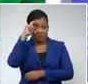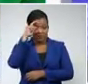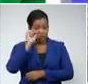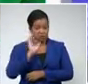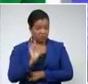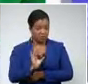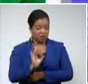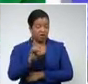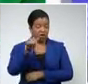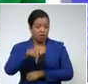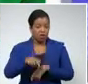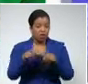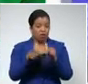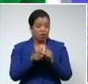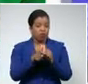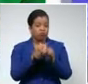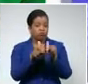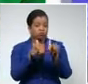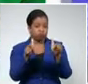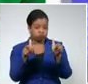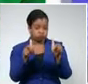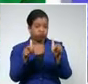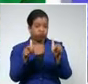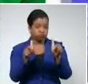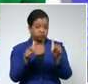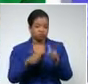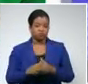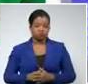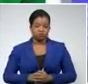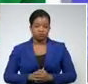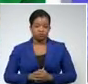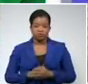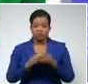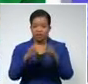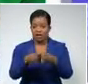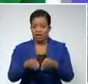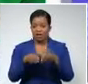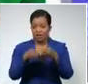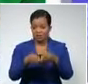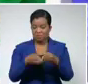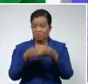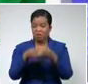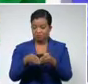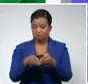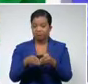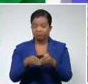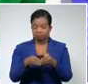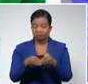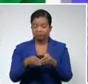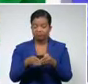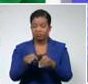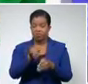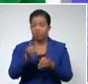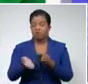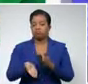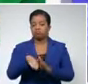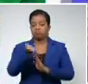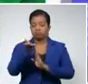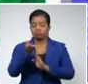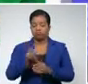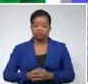incrementa y ya incluso queda por encima de Granma, que se había mantenido en el 6º